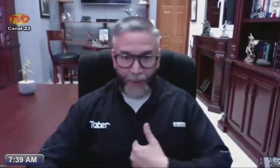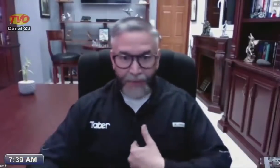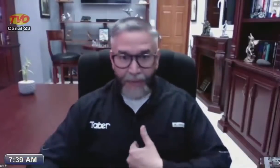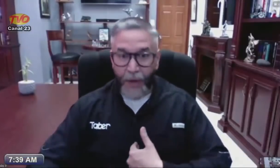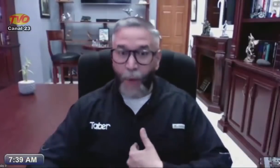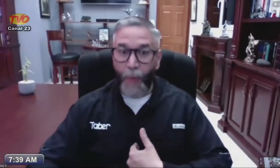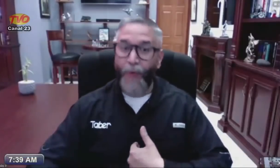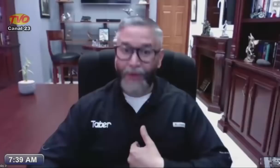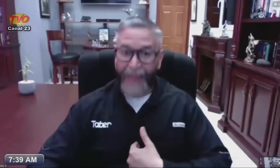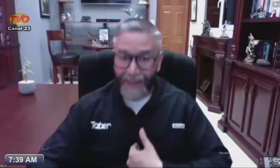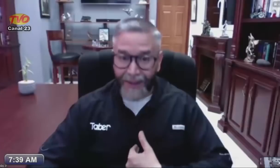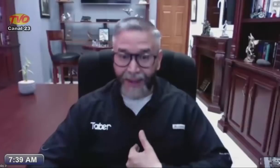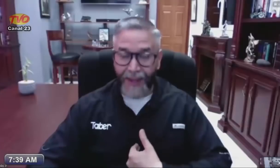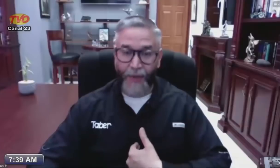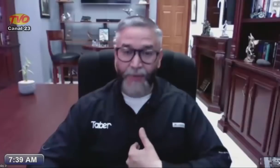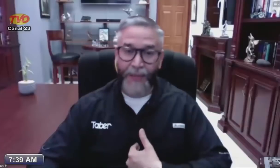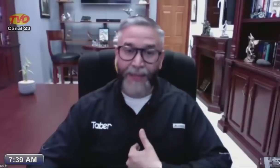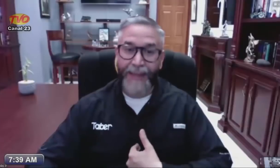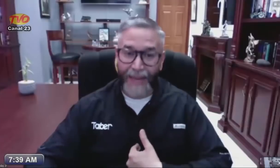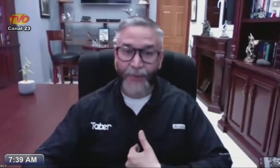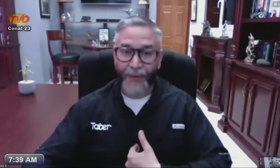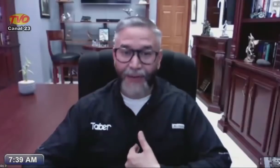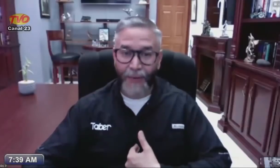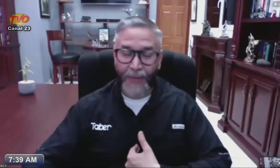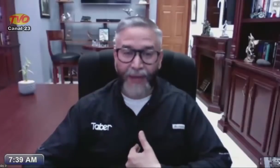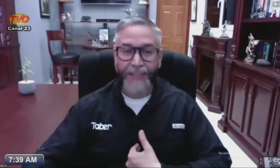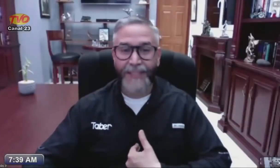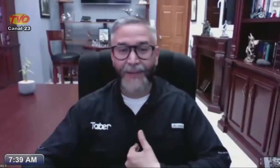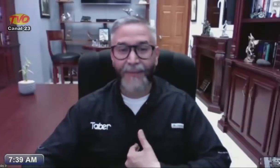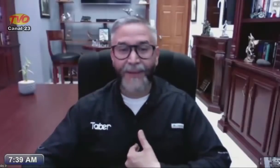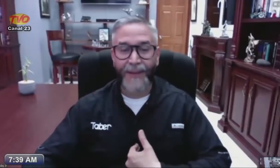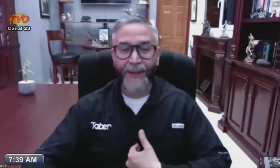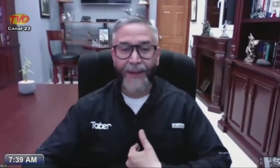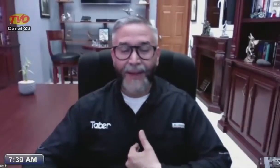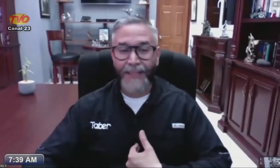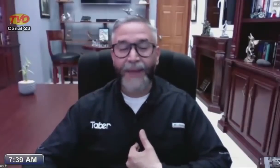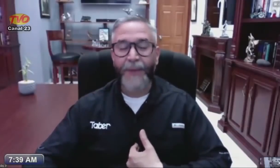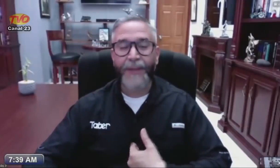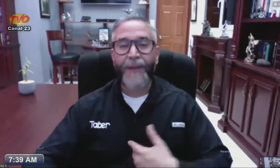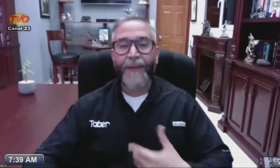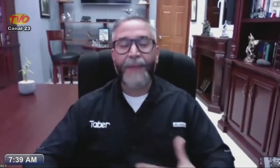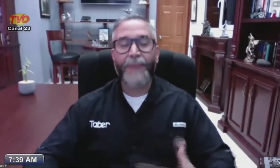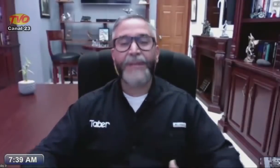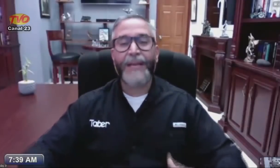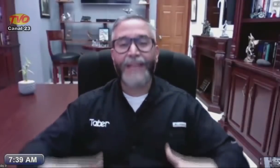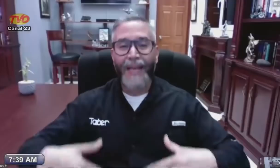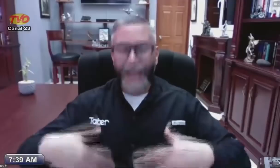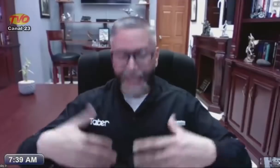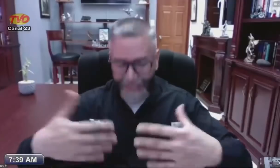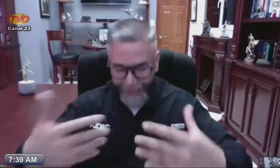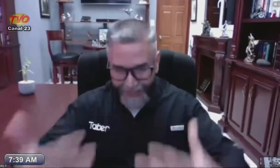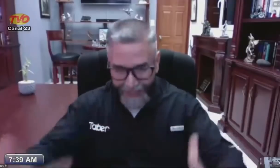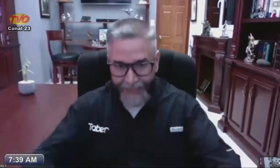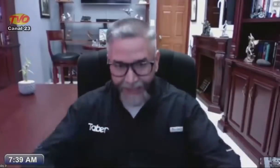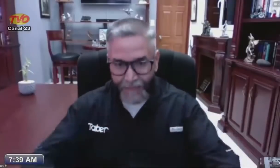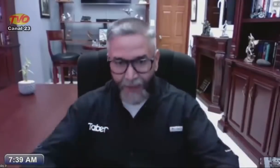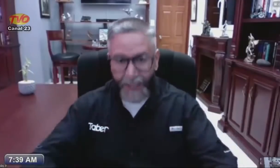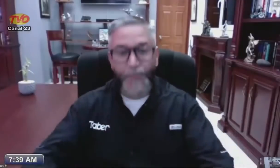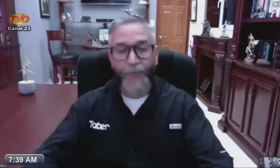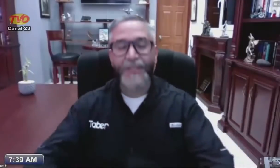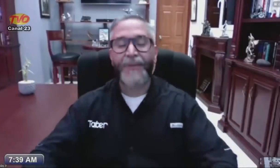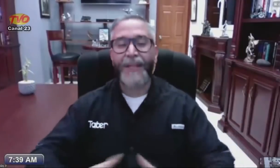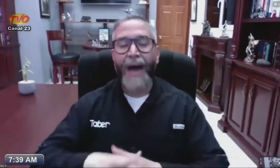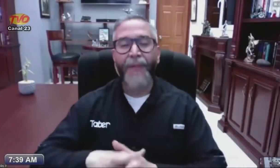si me preguntan a mí como votante que dios me dé el derecho de ir a votar y civilmente específicamente tenemos esa